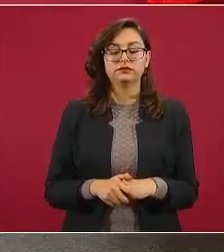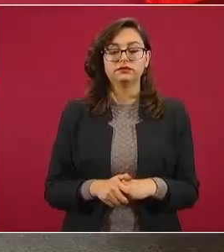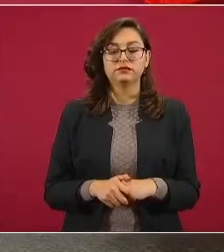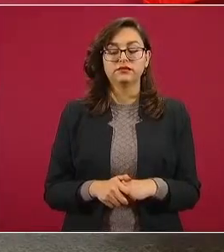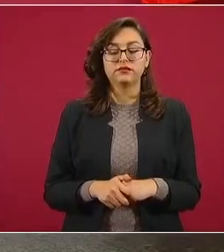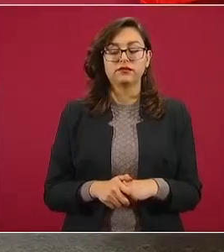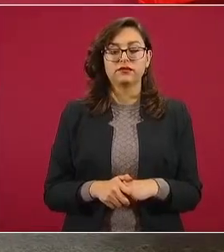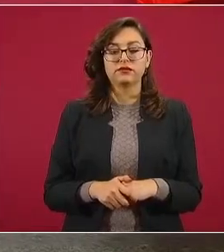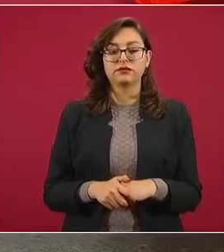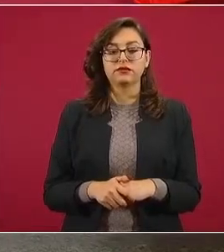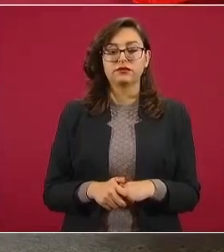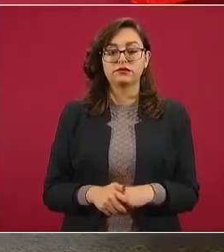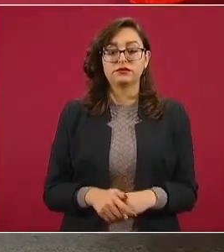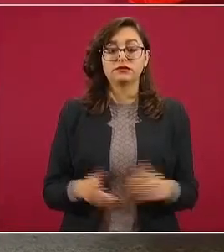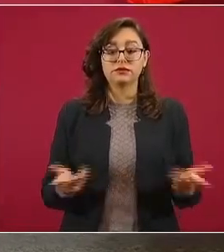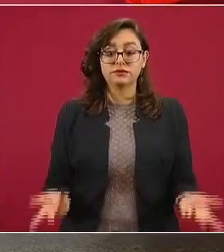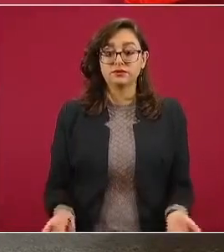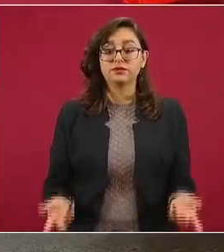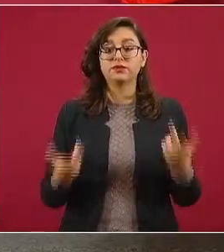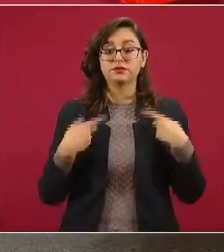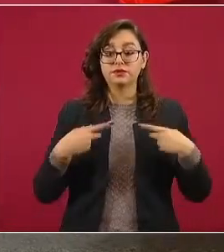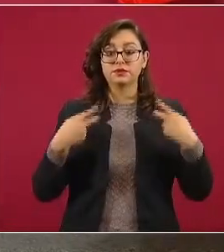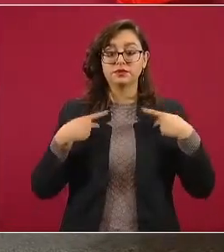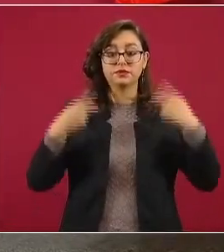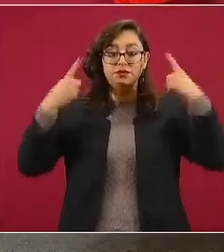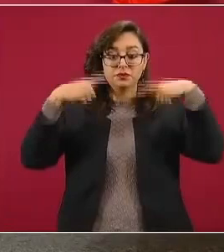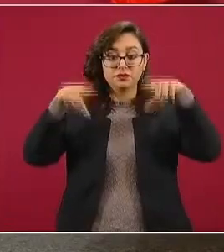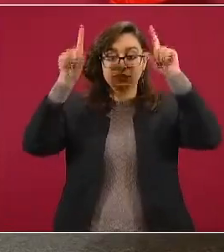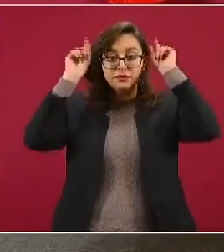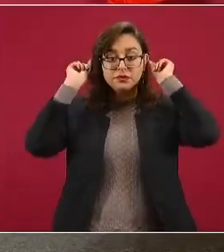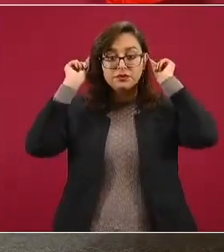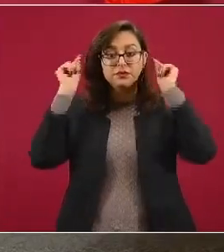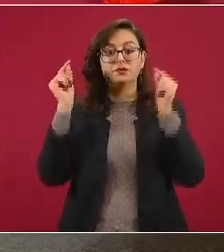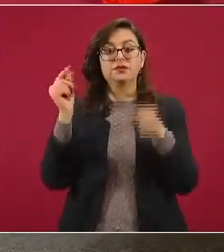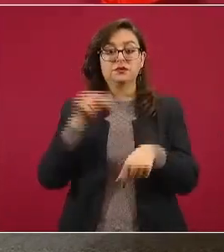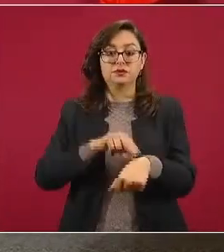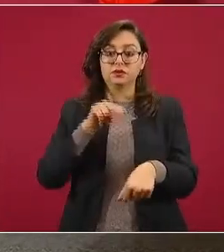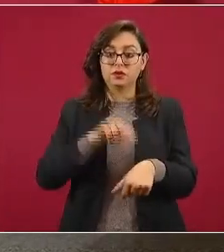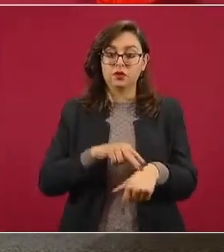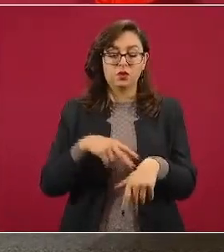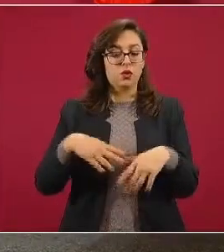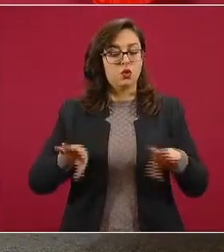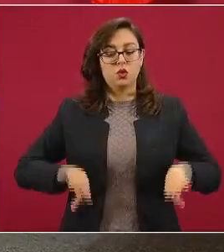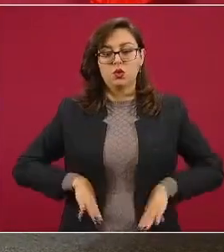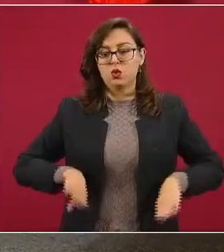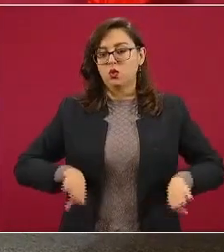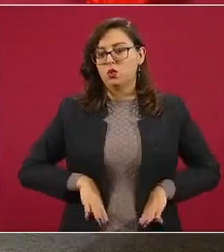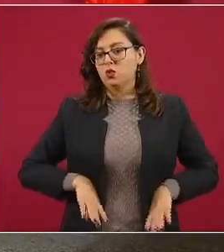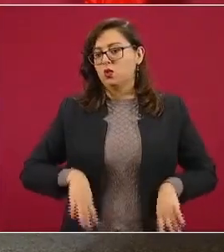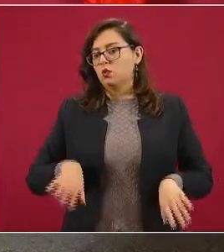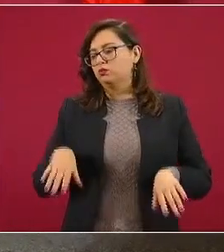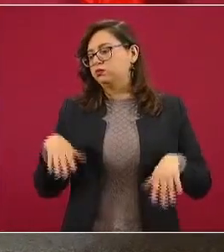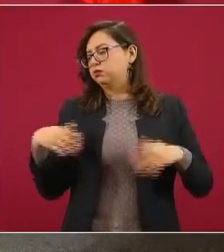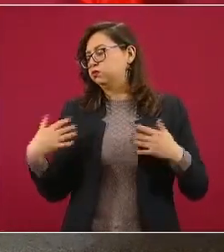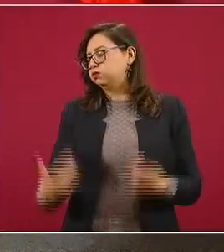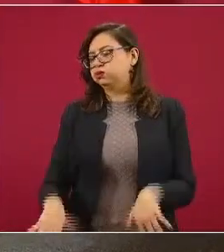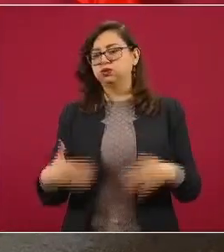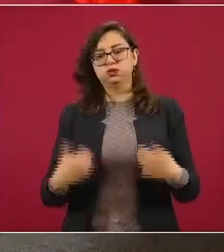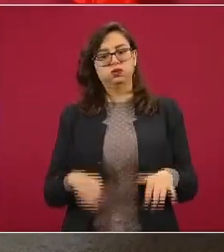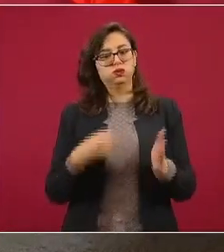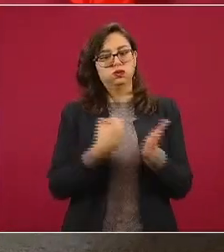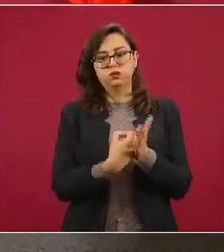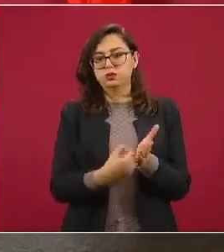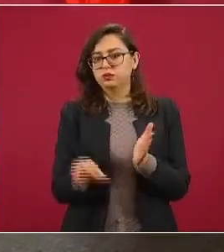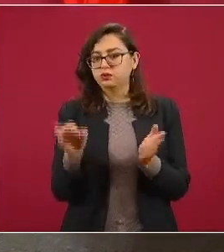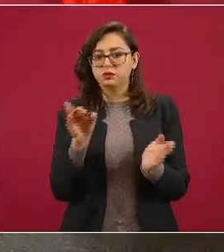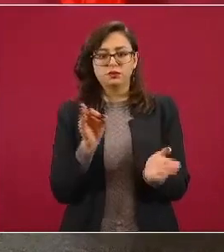con las enfermeras, con los médicos, que son héroes, que no les vamos a